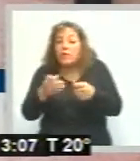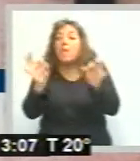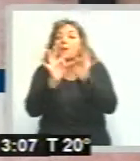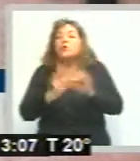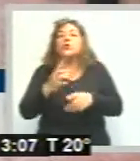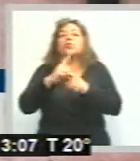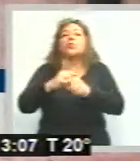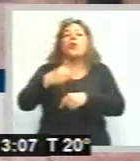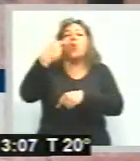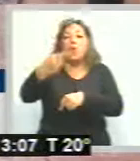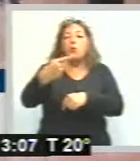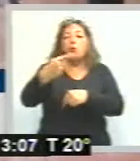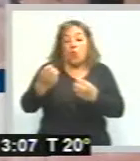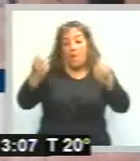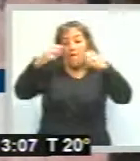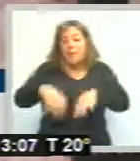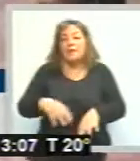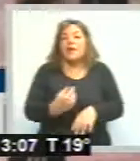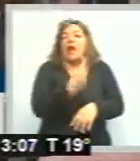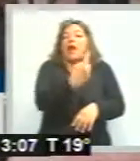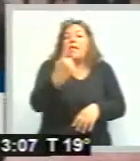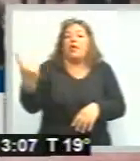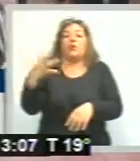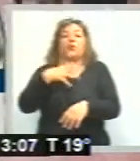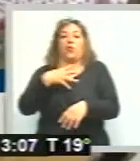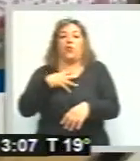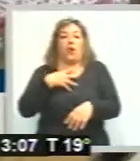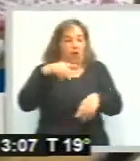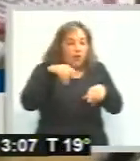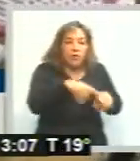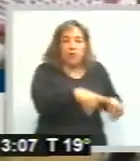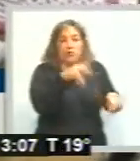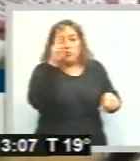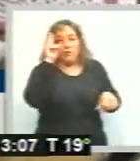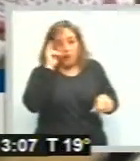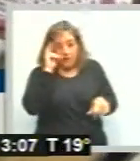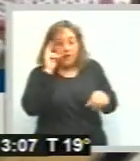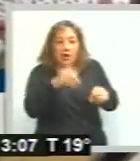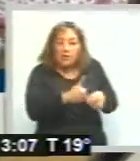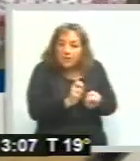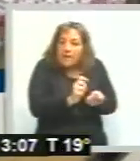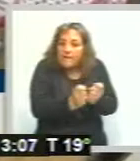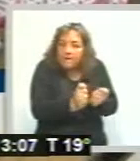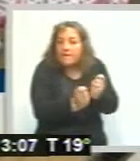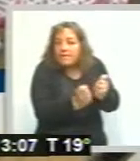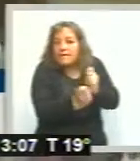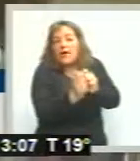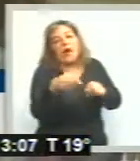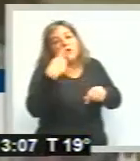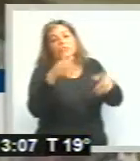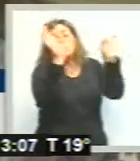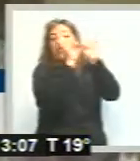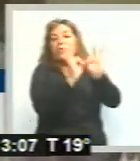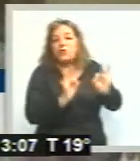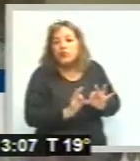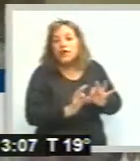tanto, era la iniciación de cada uno de los grados. Eso se va a ir ajustando a los otros proyectos